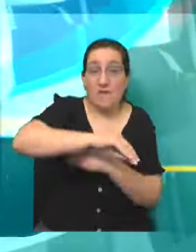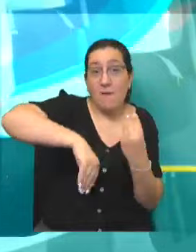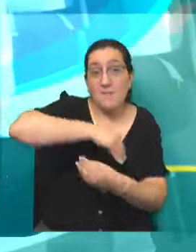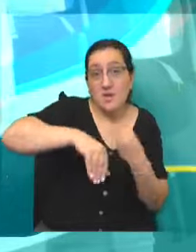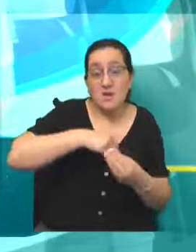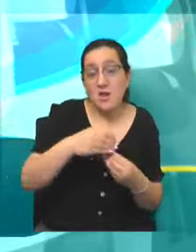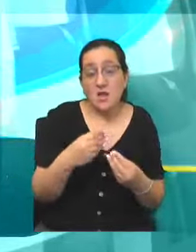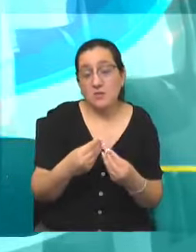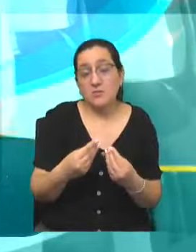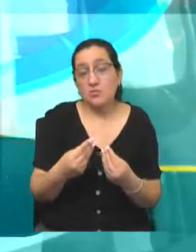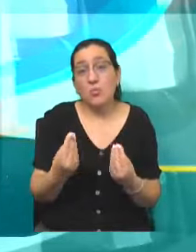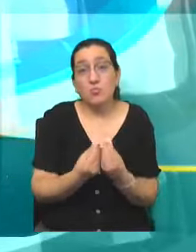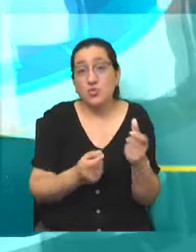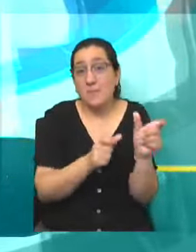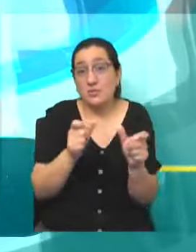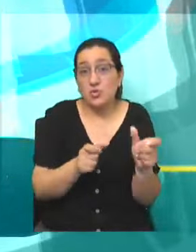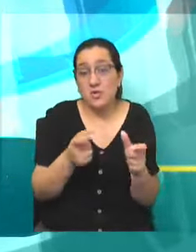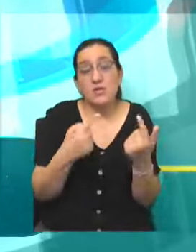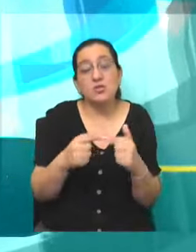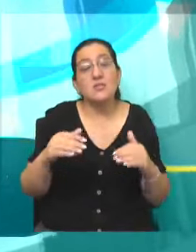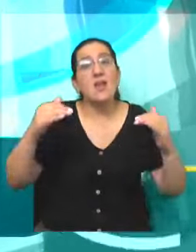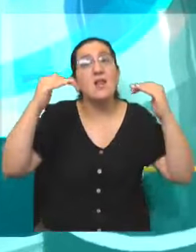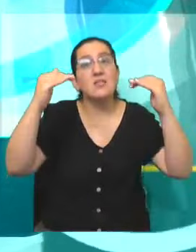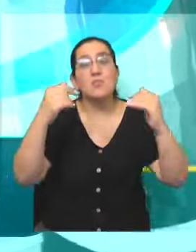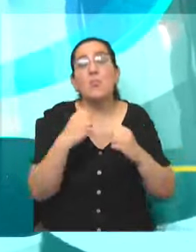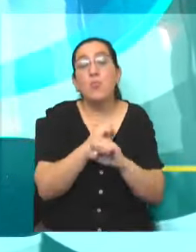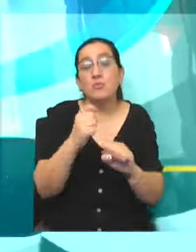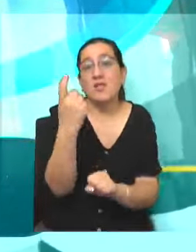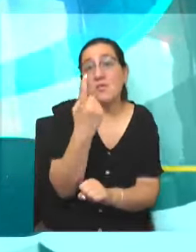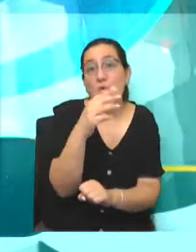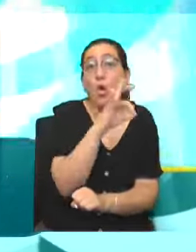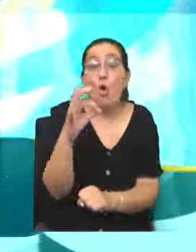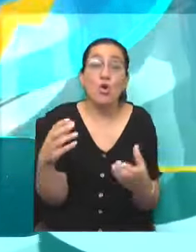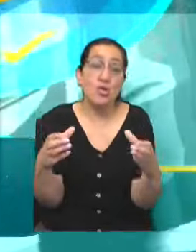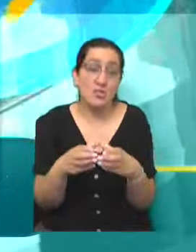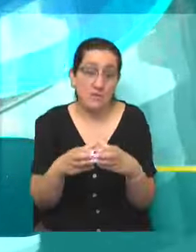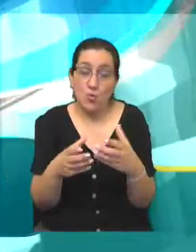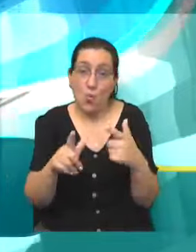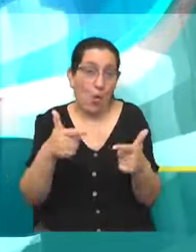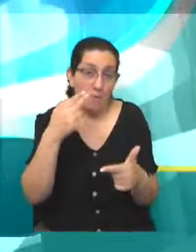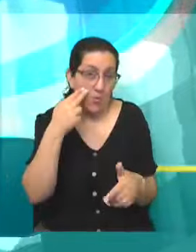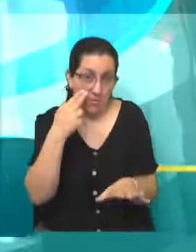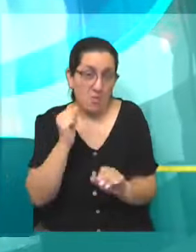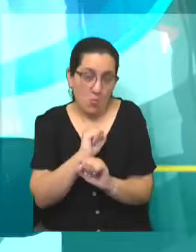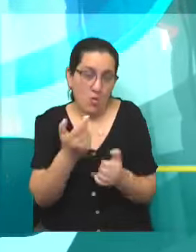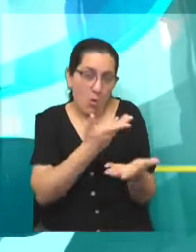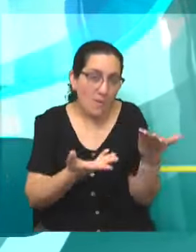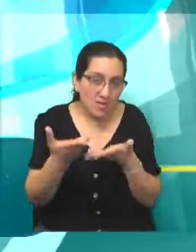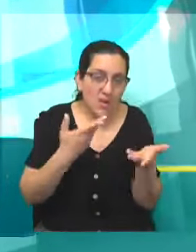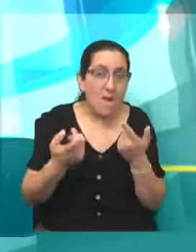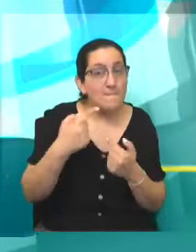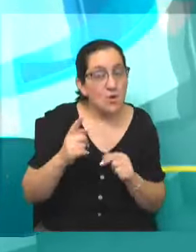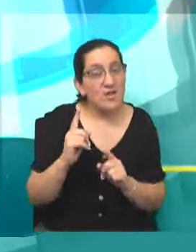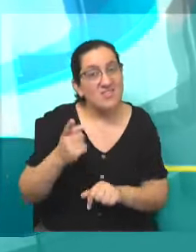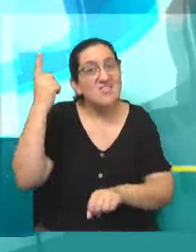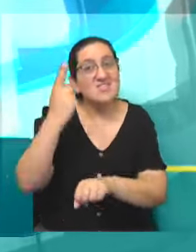somos más de un integrante en ese hogar, el altar puede ser individual o compartido. No hay problema con eso. Lo que sí tenemos que definir